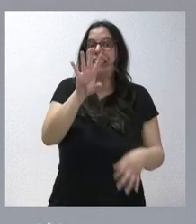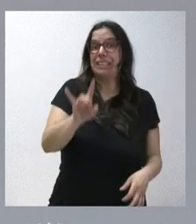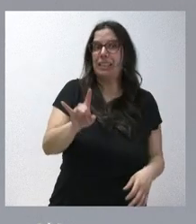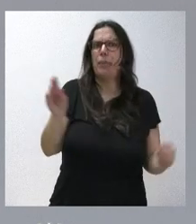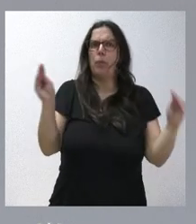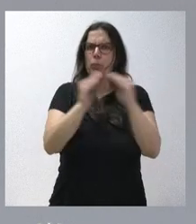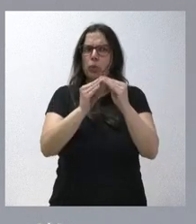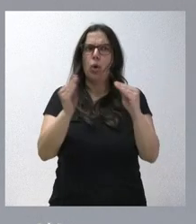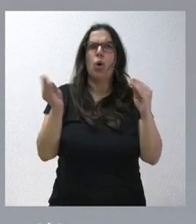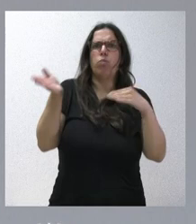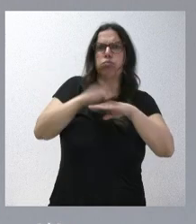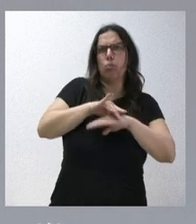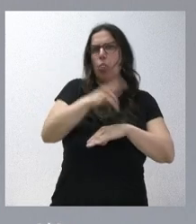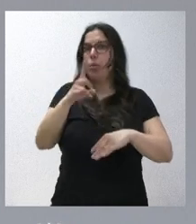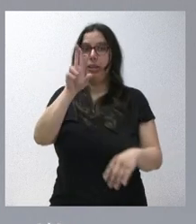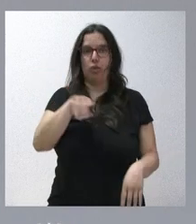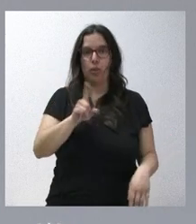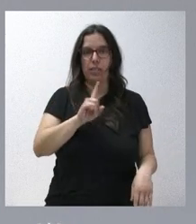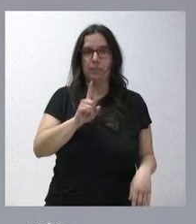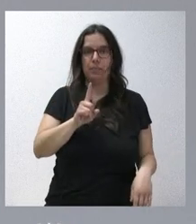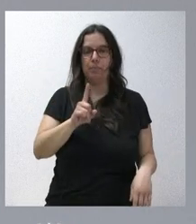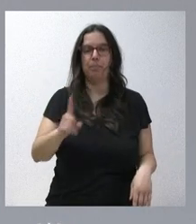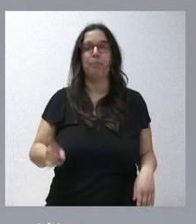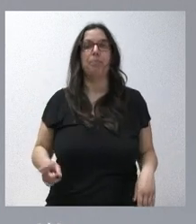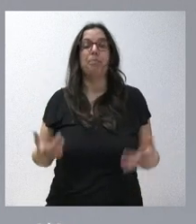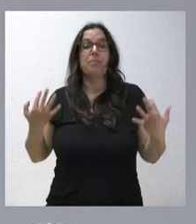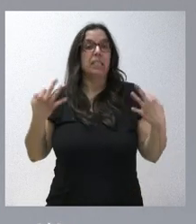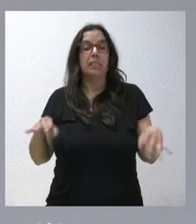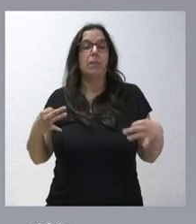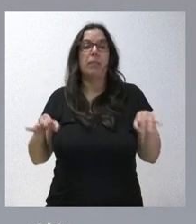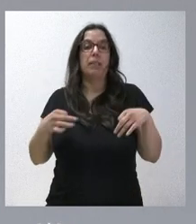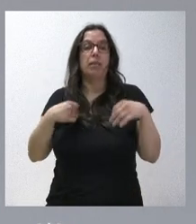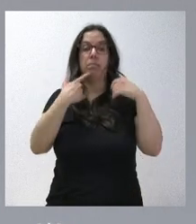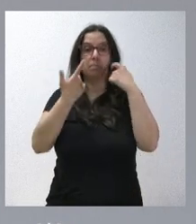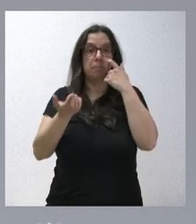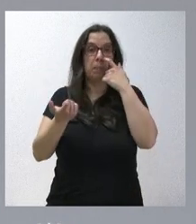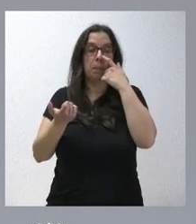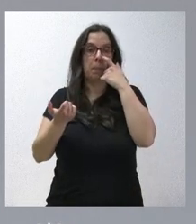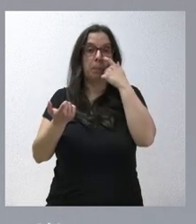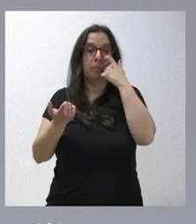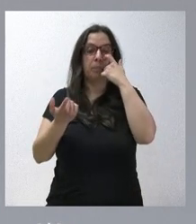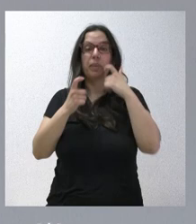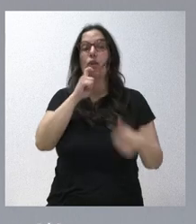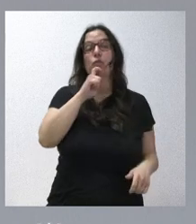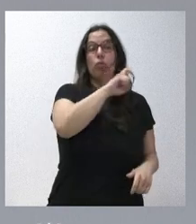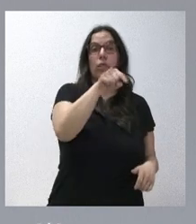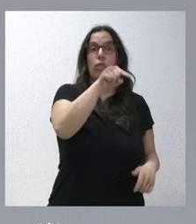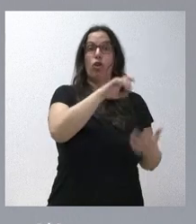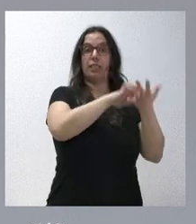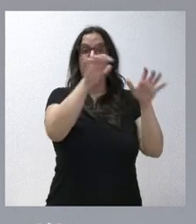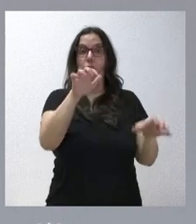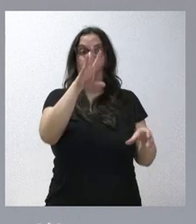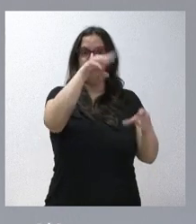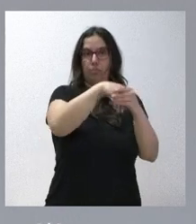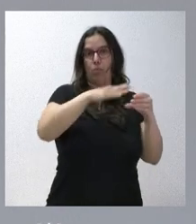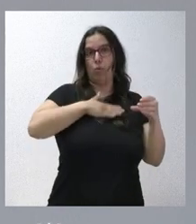ningún caso una duplicidad eh simplemente señalarle que la fundación Castilla y león que pertenece a las